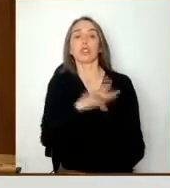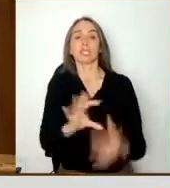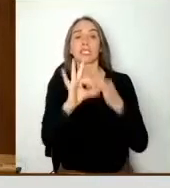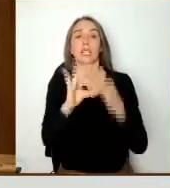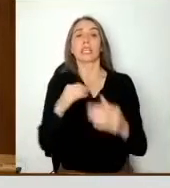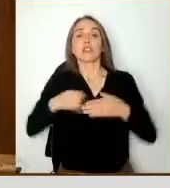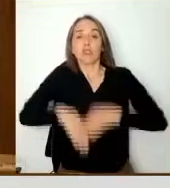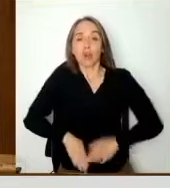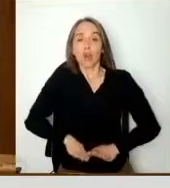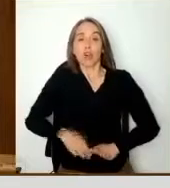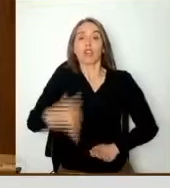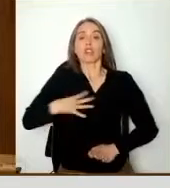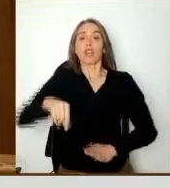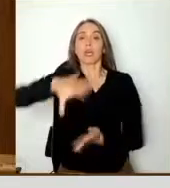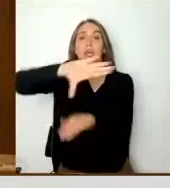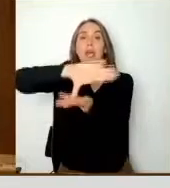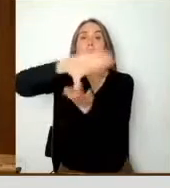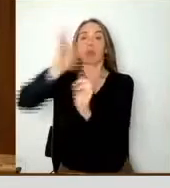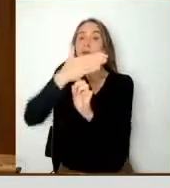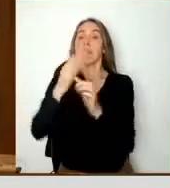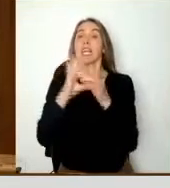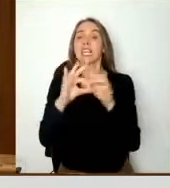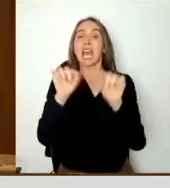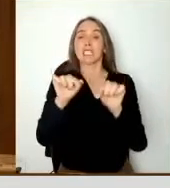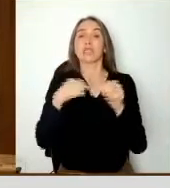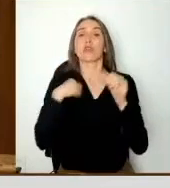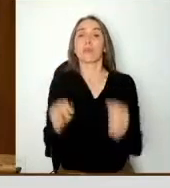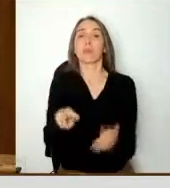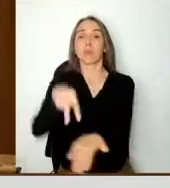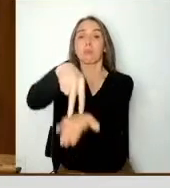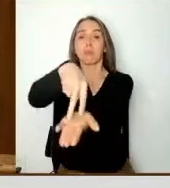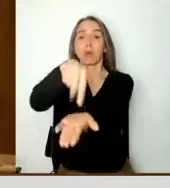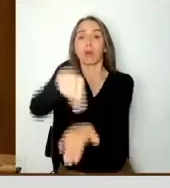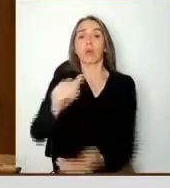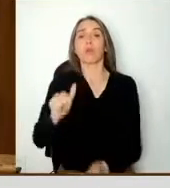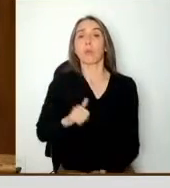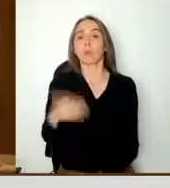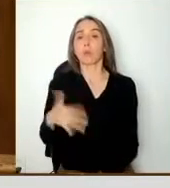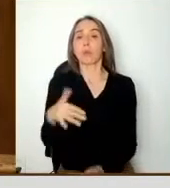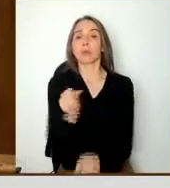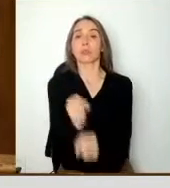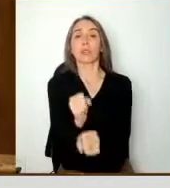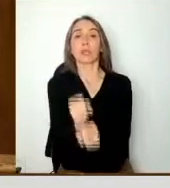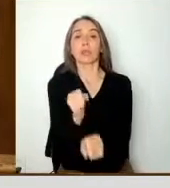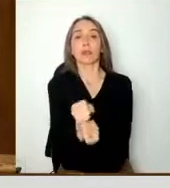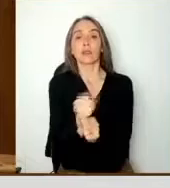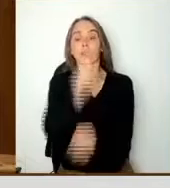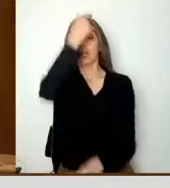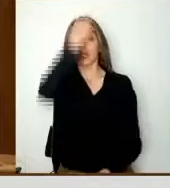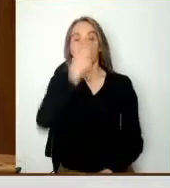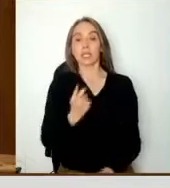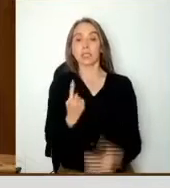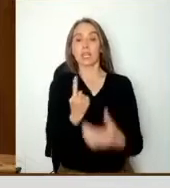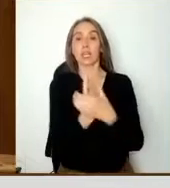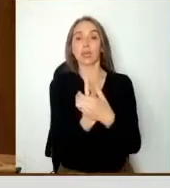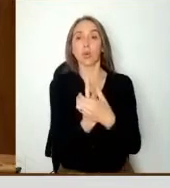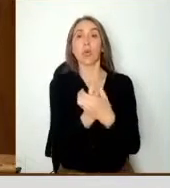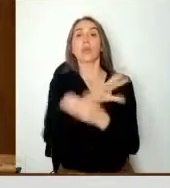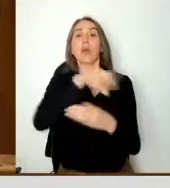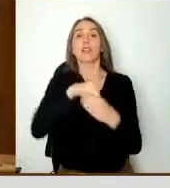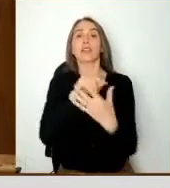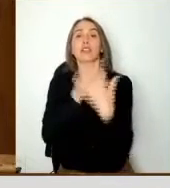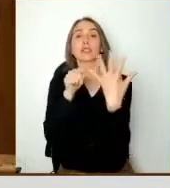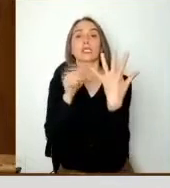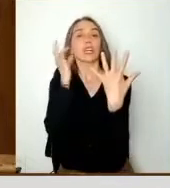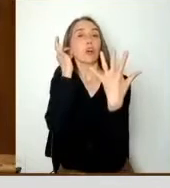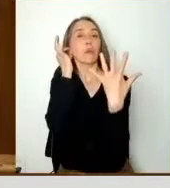Y gracias a ella puedo estar hoy aquí, cumpliendo con la importante labor de ser una de las 5 mujeres que a lo largo